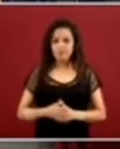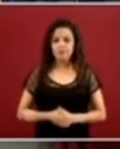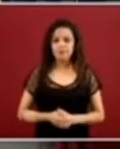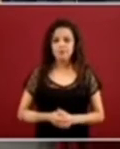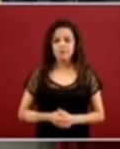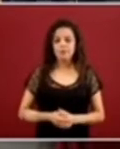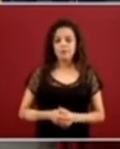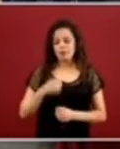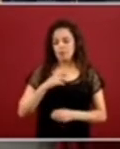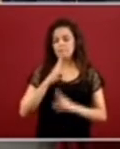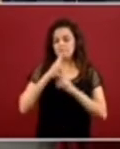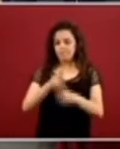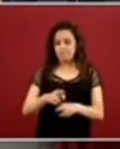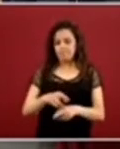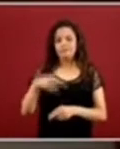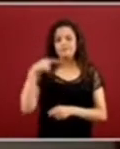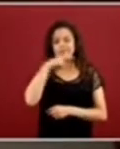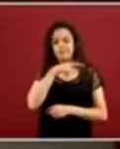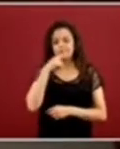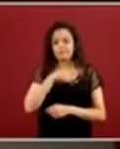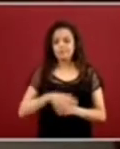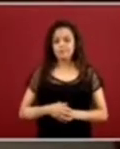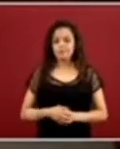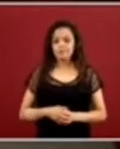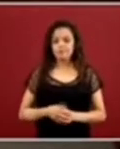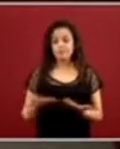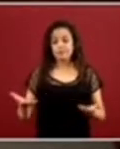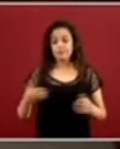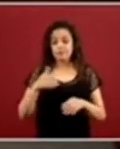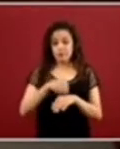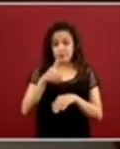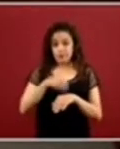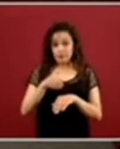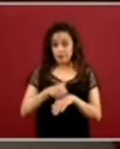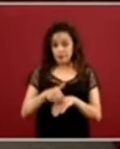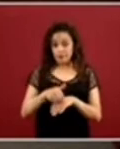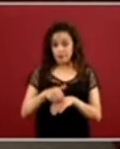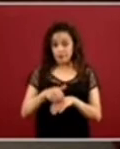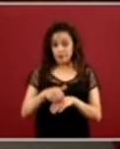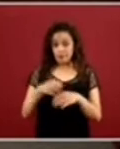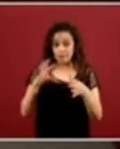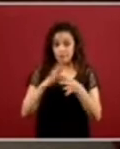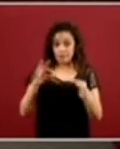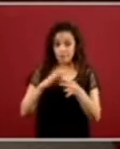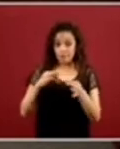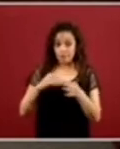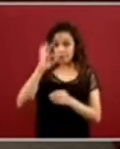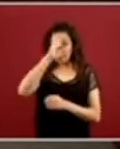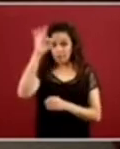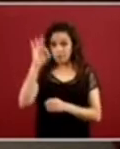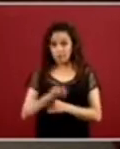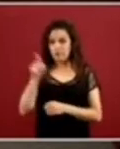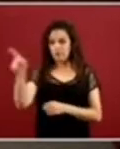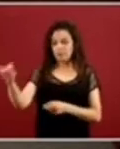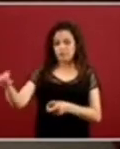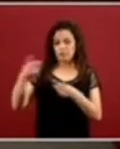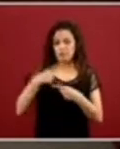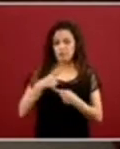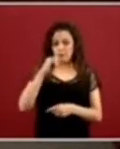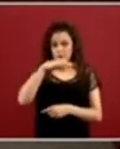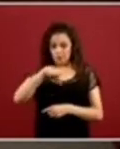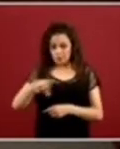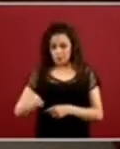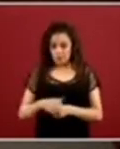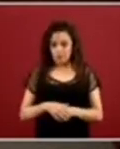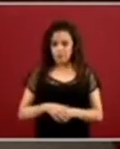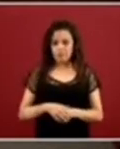Muy rápido. Y vaya, son las cifras desde luego del Seguro Social. En promedio, un médico especialista del Seguro